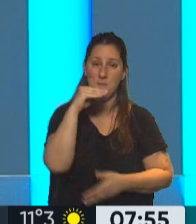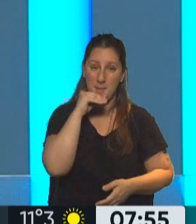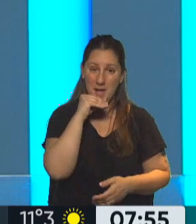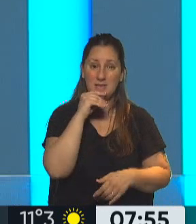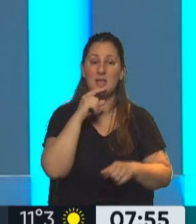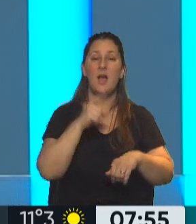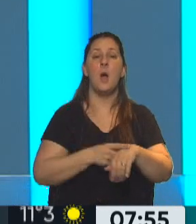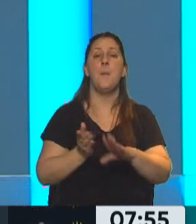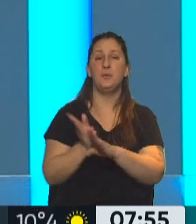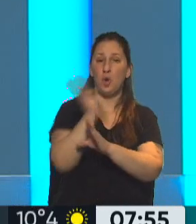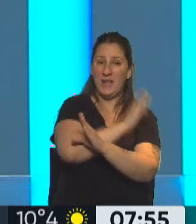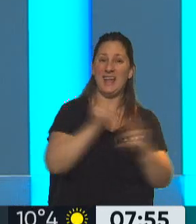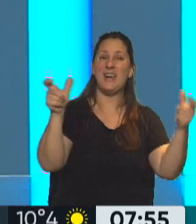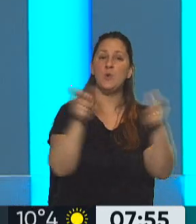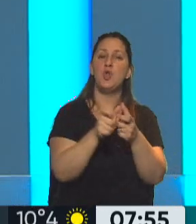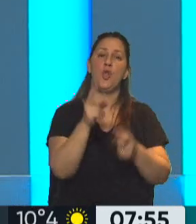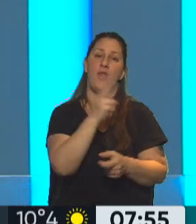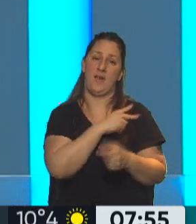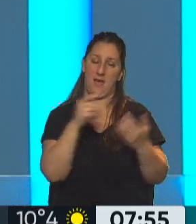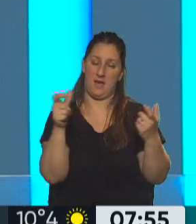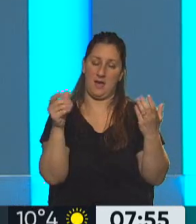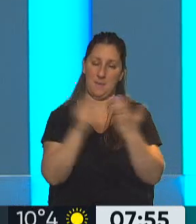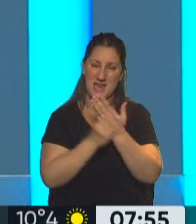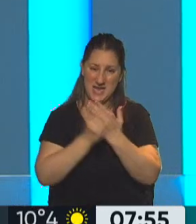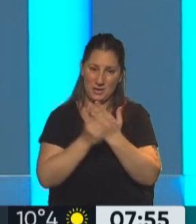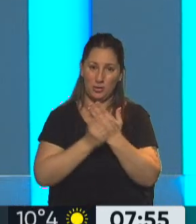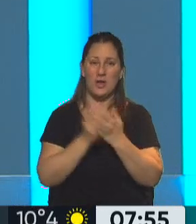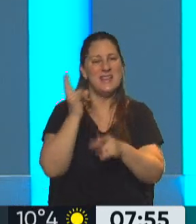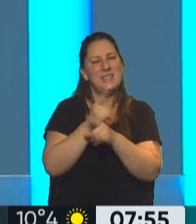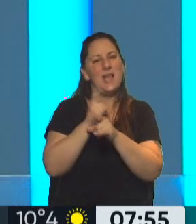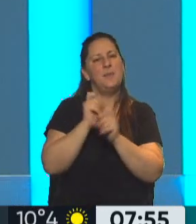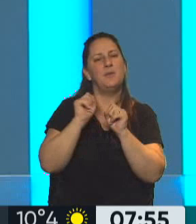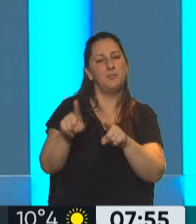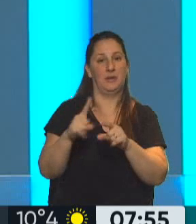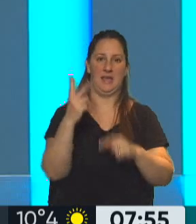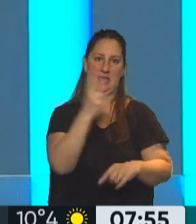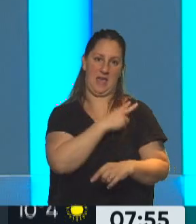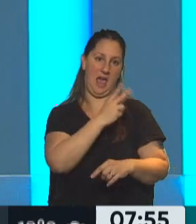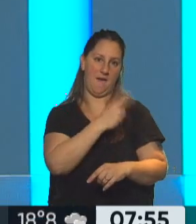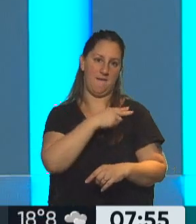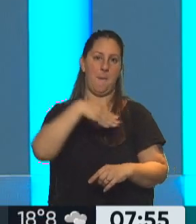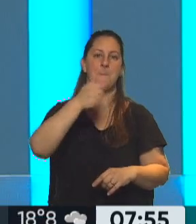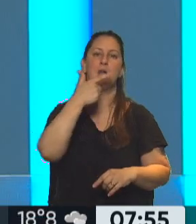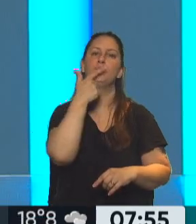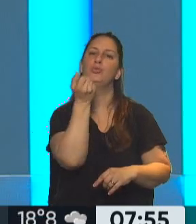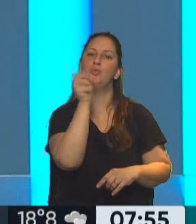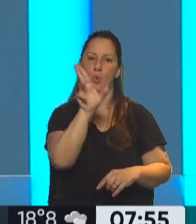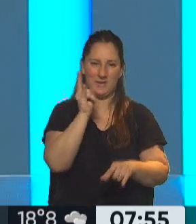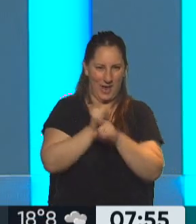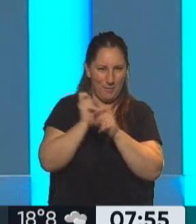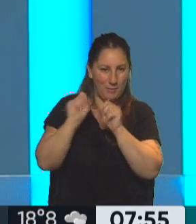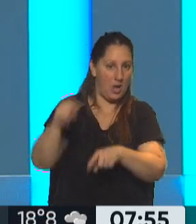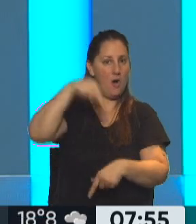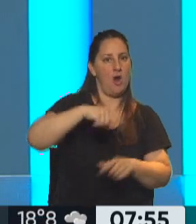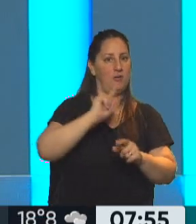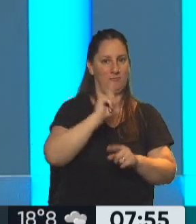encabezó la reunión de gabinete en casa rosada reunión que habitualmente encabeza el jefe de gabinete Juan Manzur sabemos que en